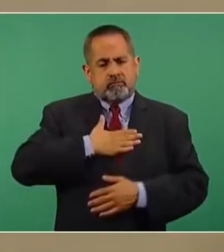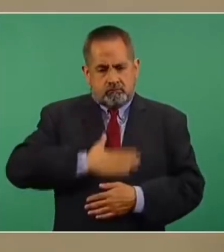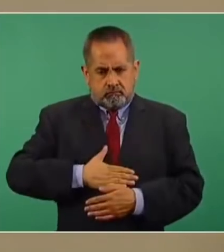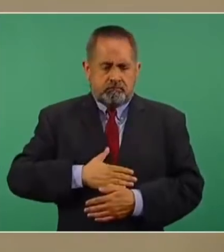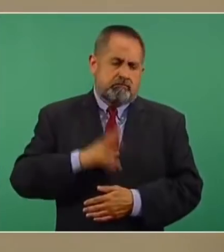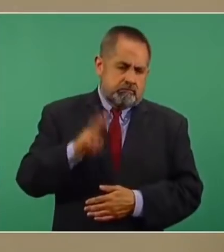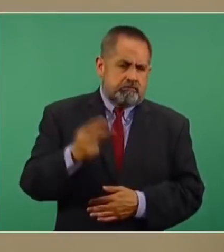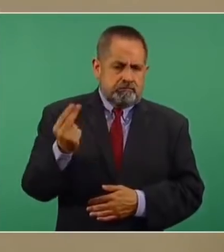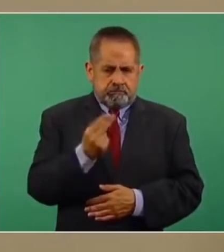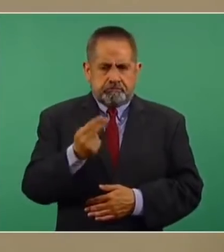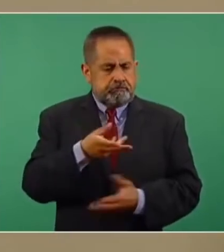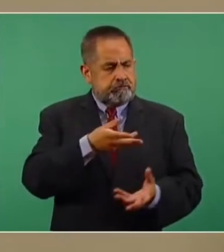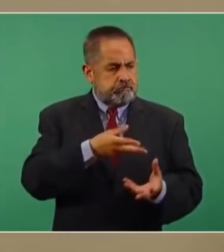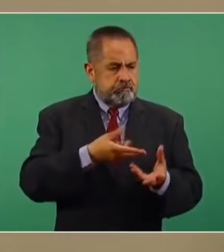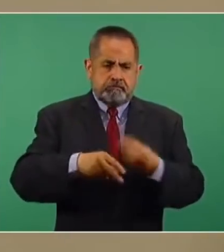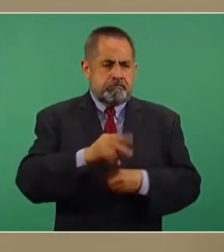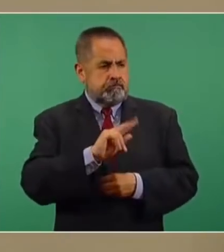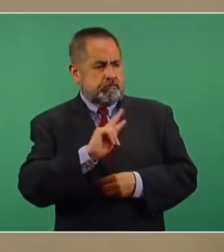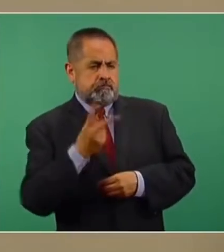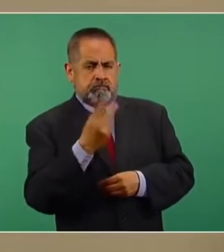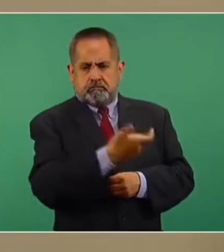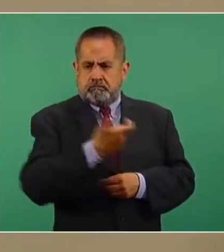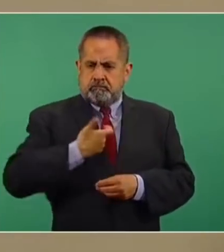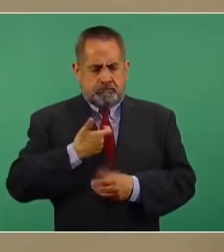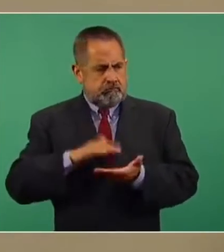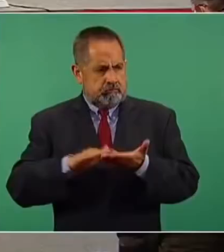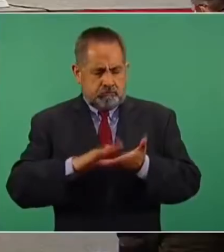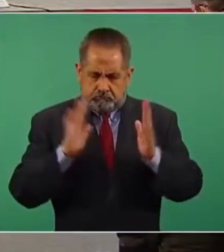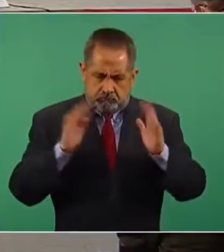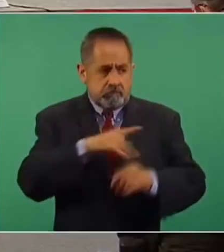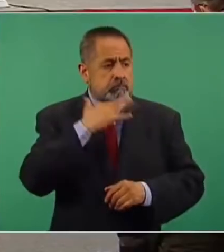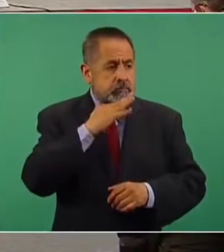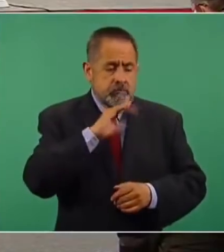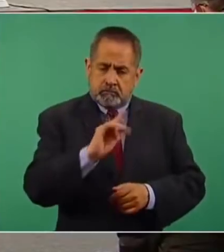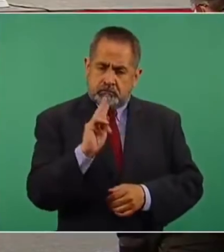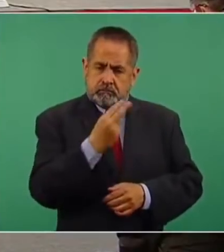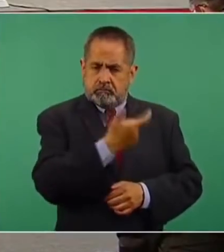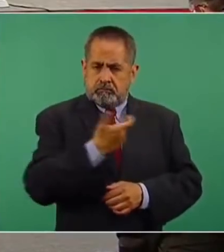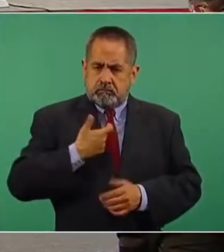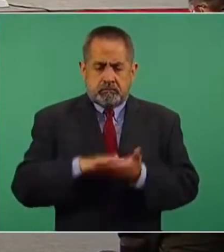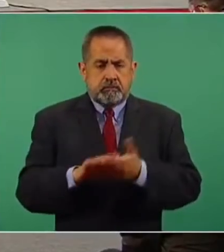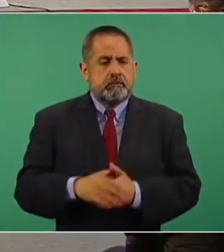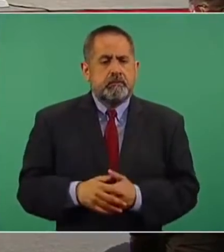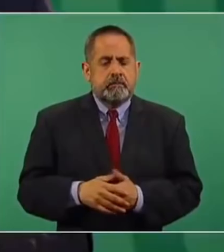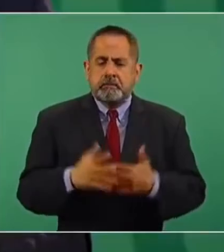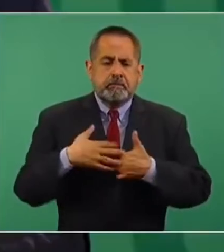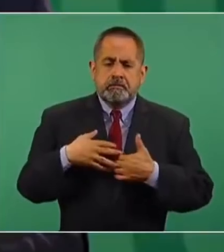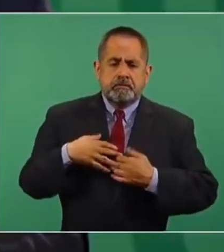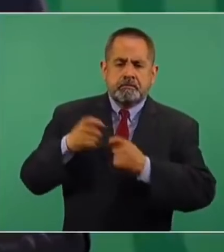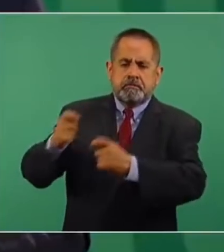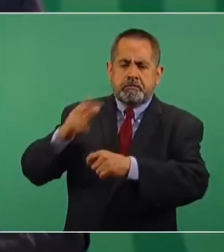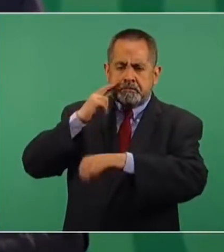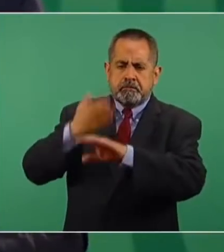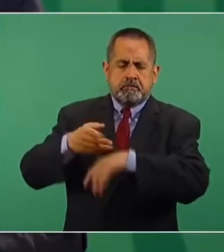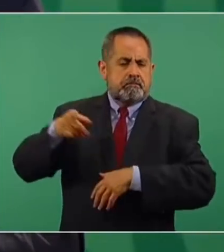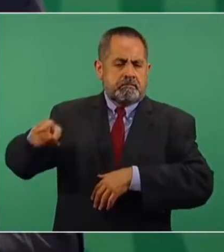justicia es necesario que se resarzan los daños que se provocaron por actos de corrupción. Gracias. Sí, esto lo ve la Fiscalía, ellos